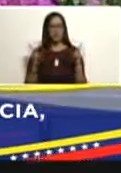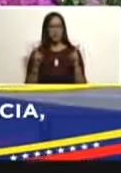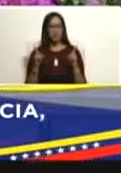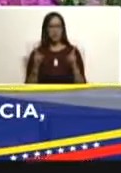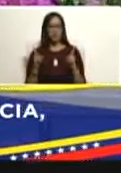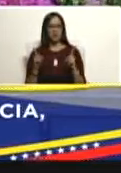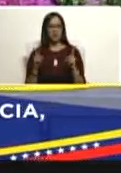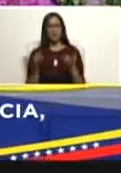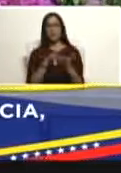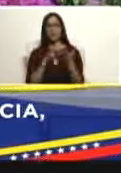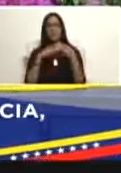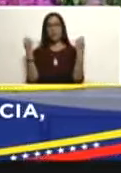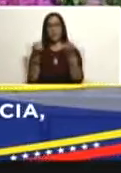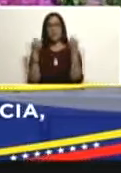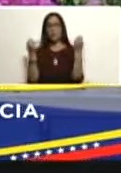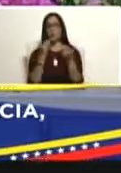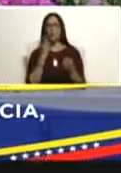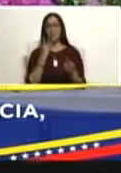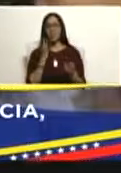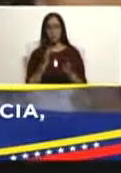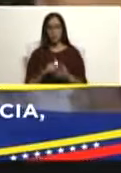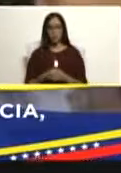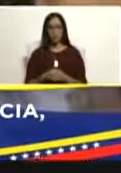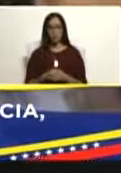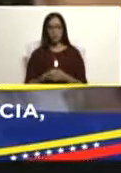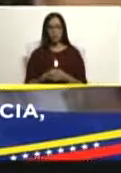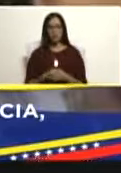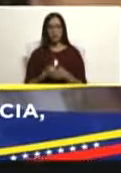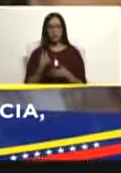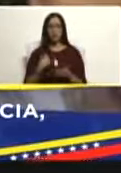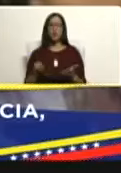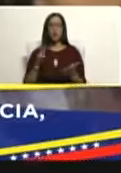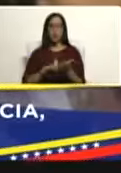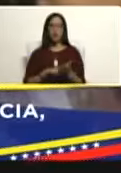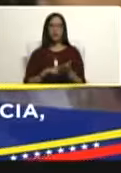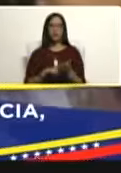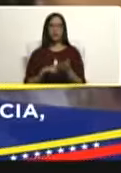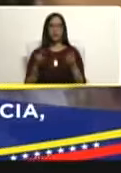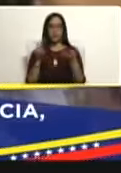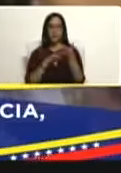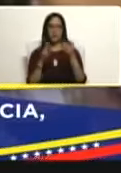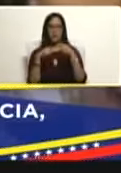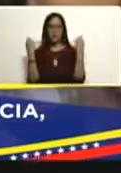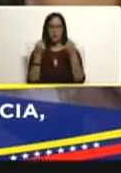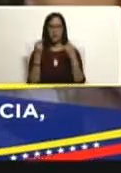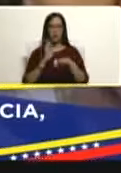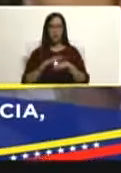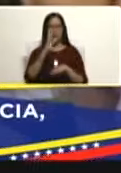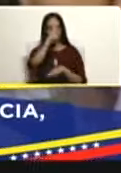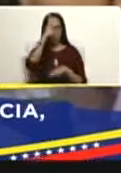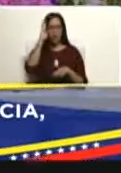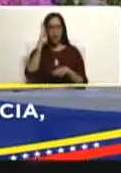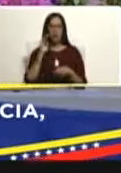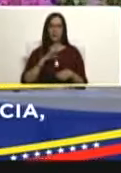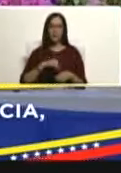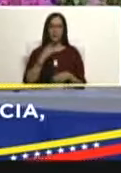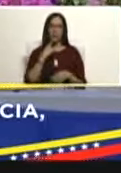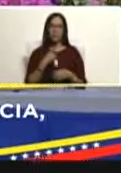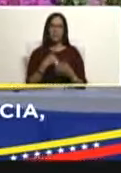leyendo periódico, por ejemplo. Yo he vuelto a leer periódico por culpa de Diosdado, que me estuvo